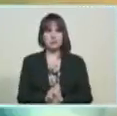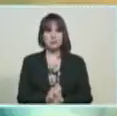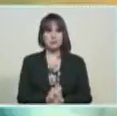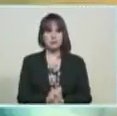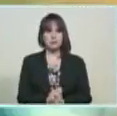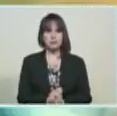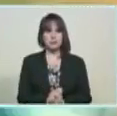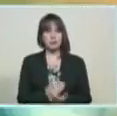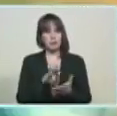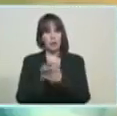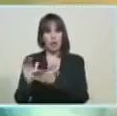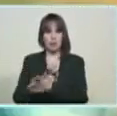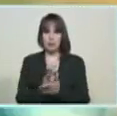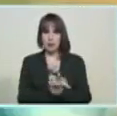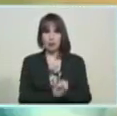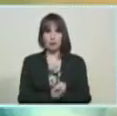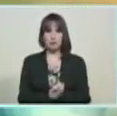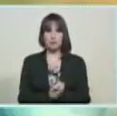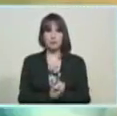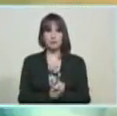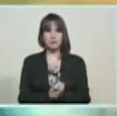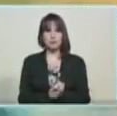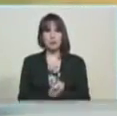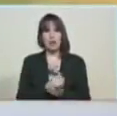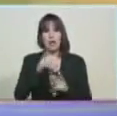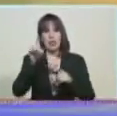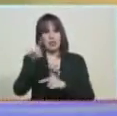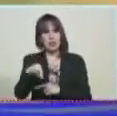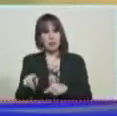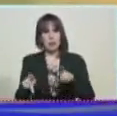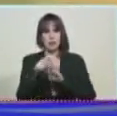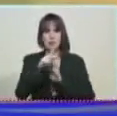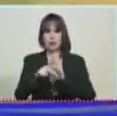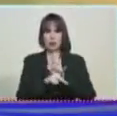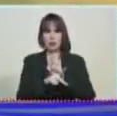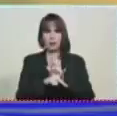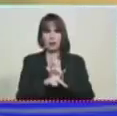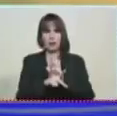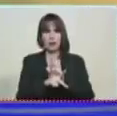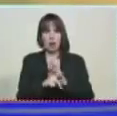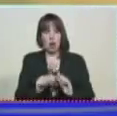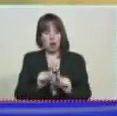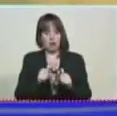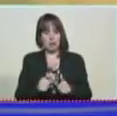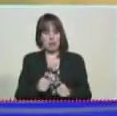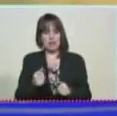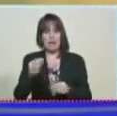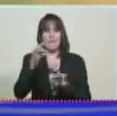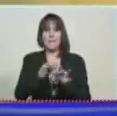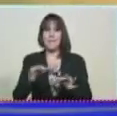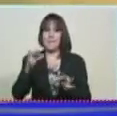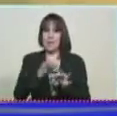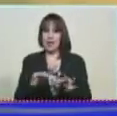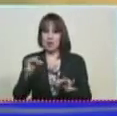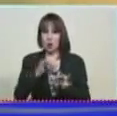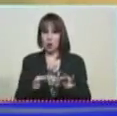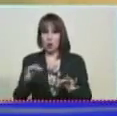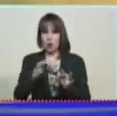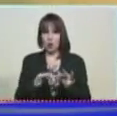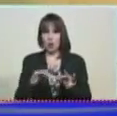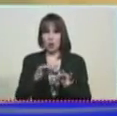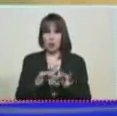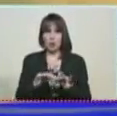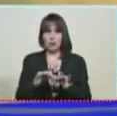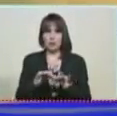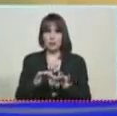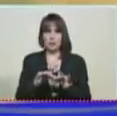Bueno, compañero, igualmente está el programa en Petro. Sí, a partir de ese... En